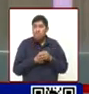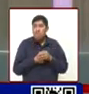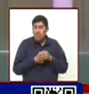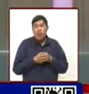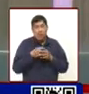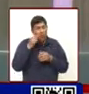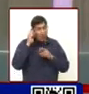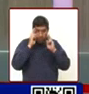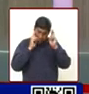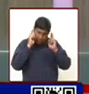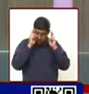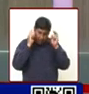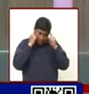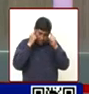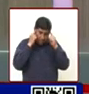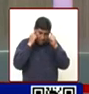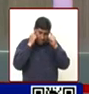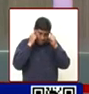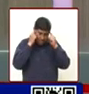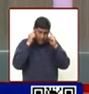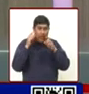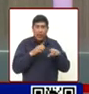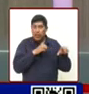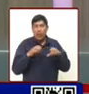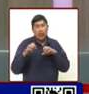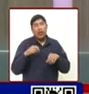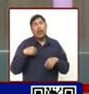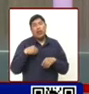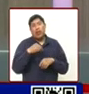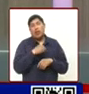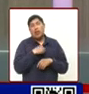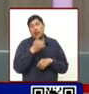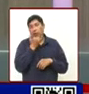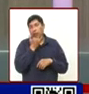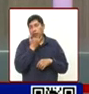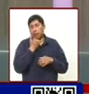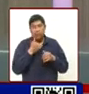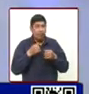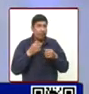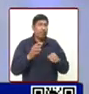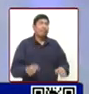con este experimento social de hoy, gracias a Jaycee Alanis allí en Cochabamba.